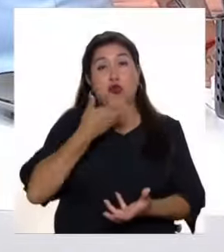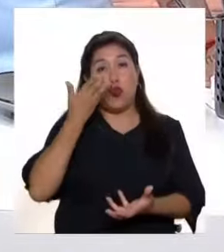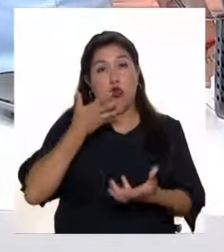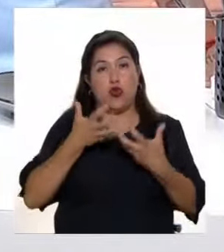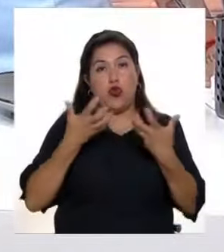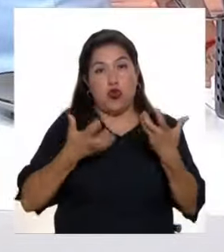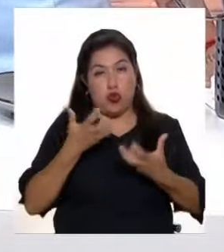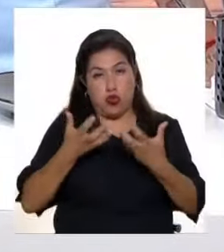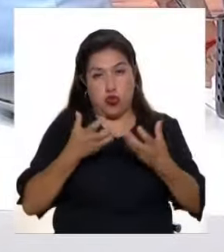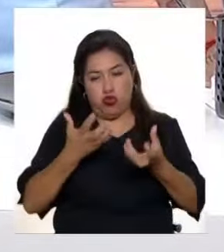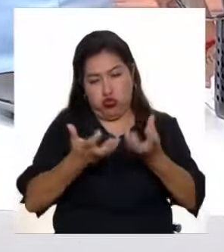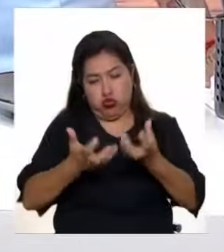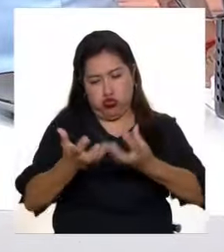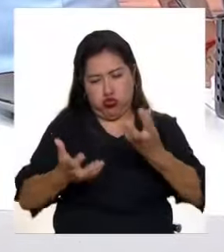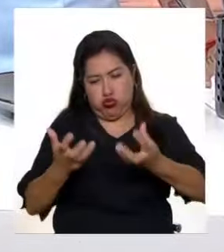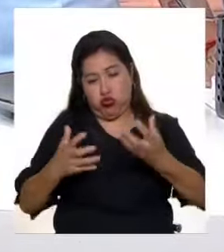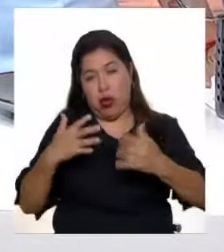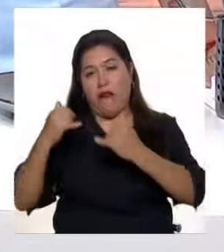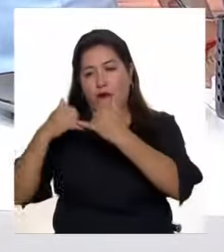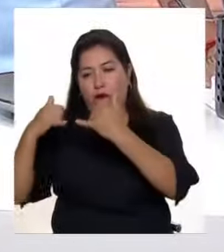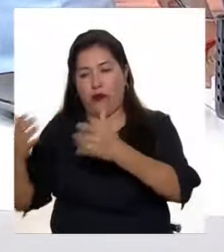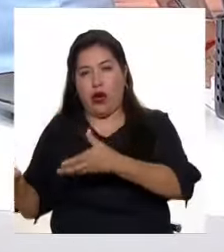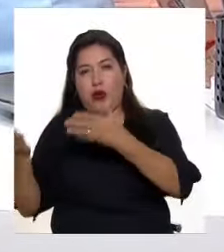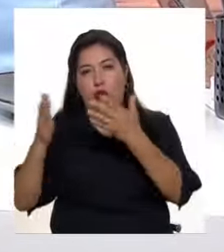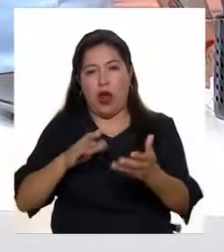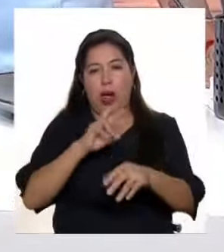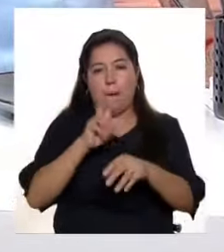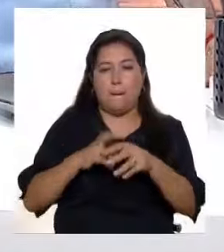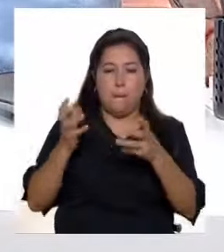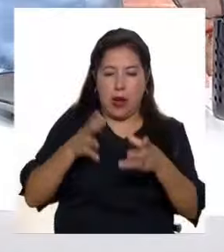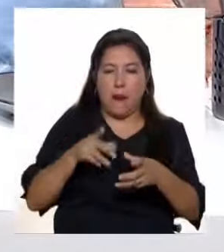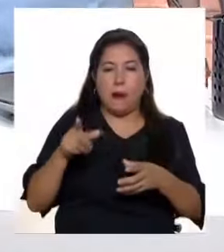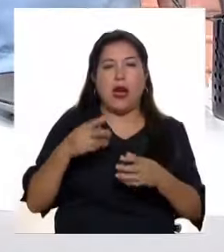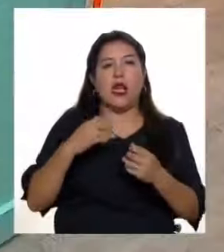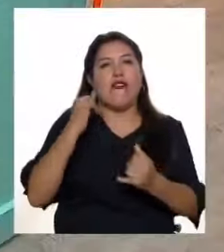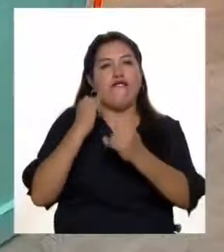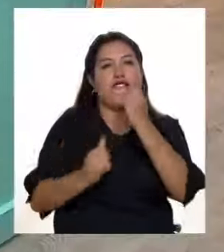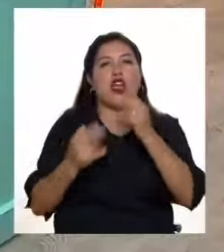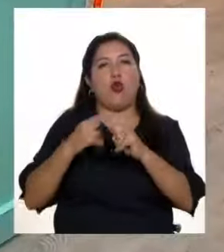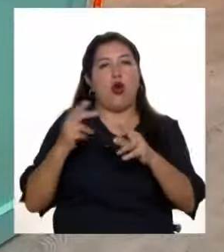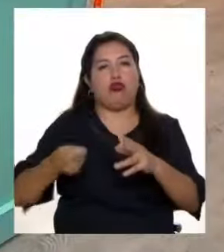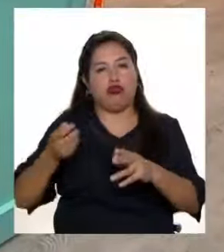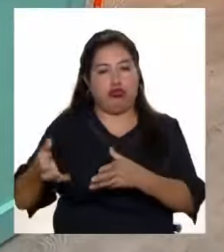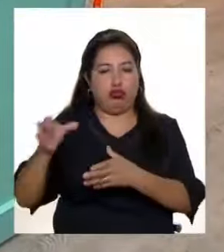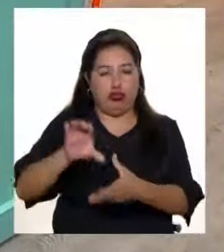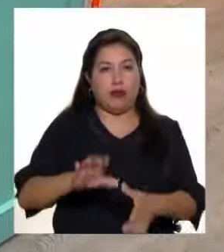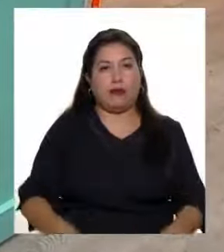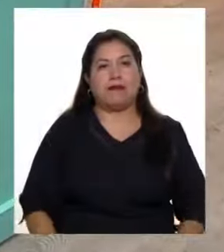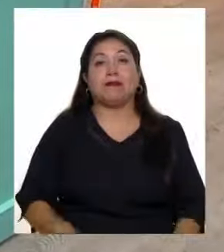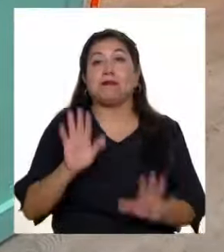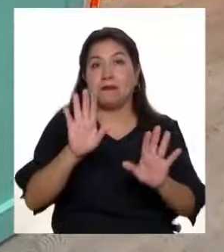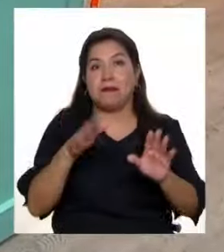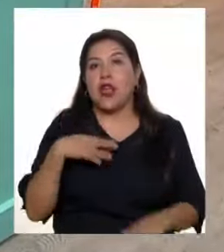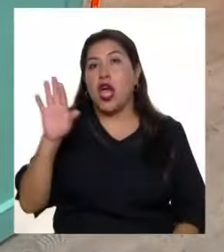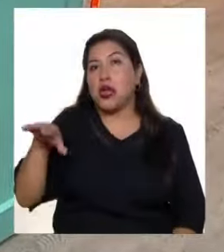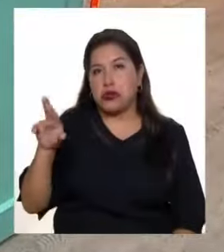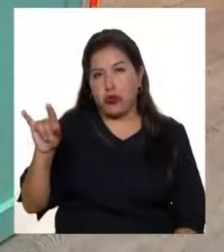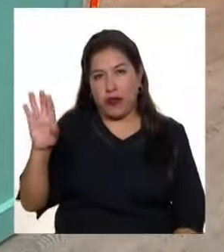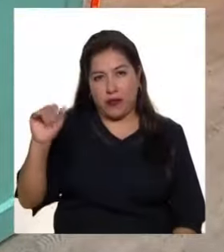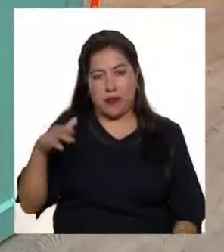la papa, terminamos con el huevo batido y la leche. Perfecto. Ok, Rubí, te voy a contar que nosotros aquí en el programa, al